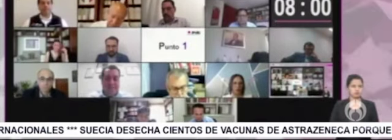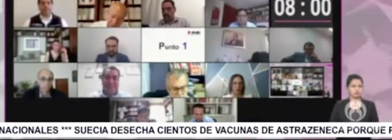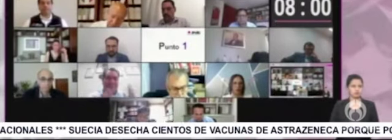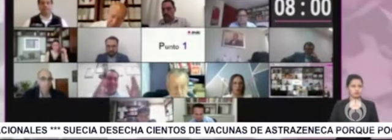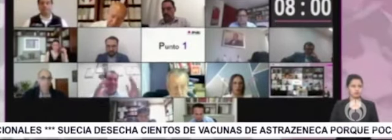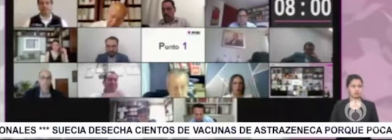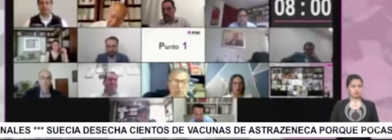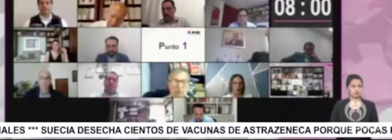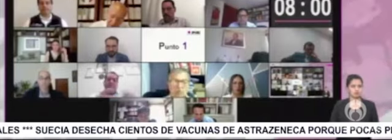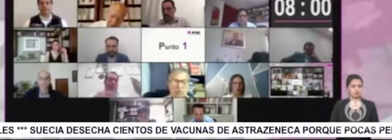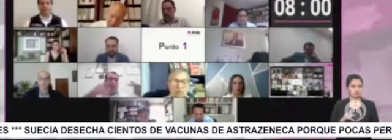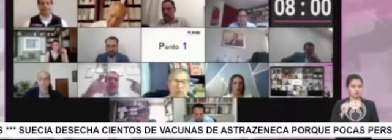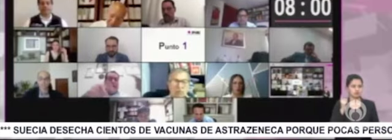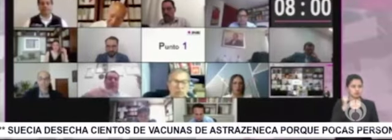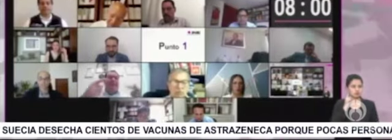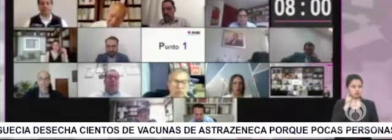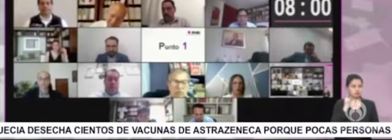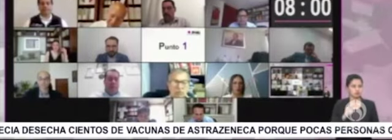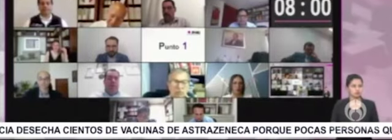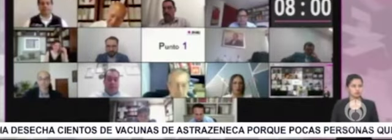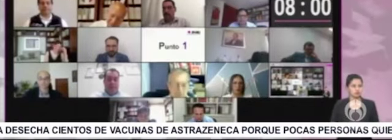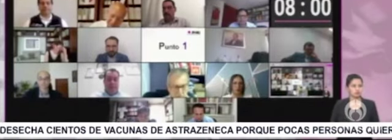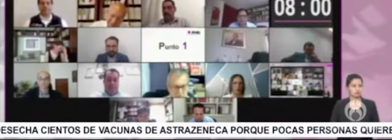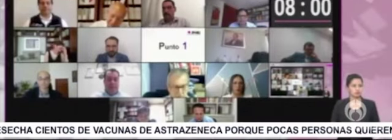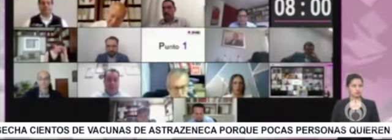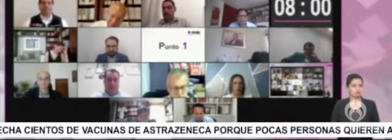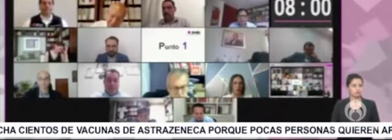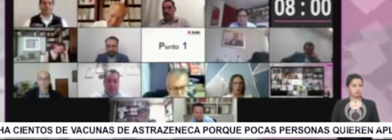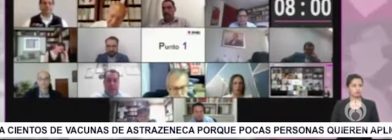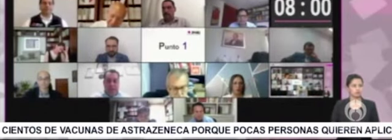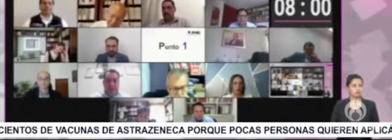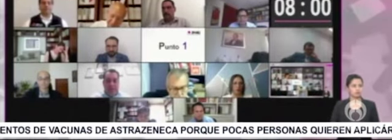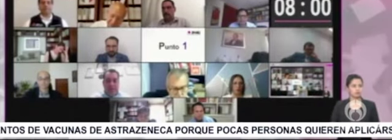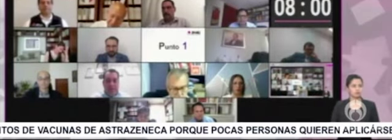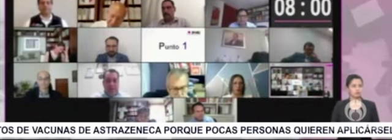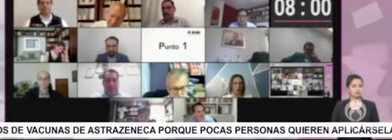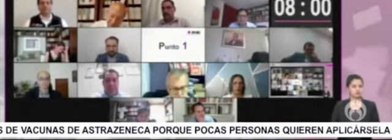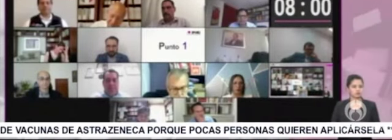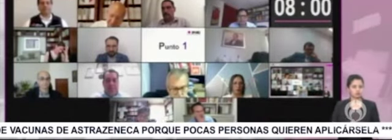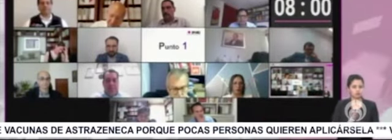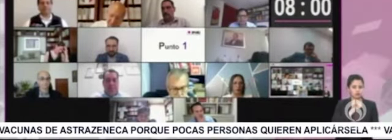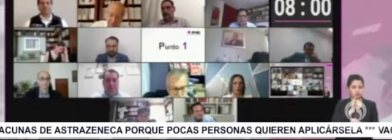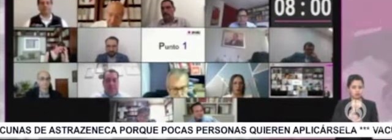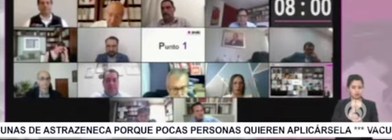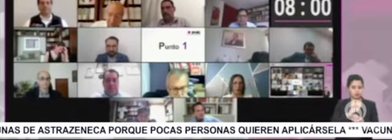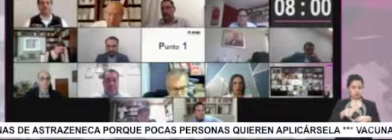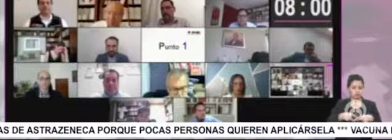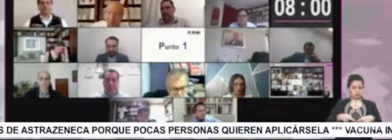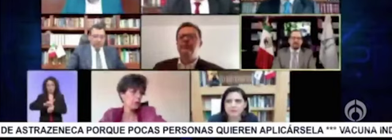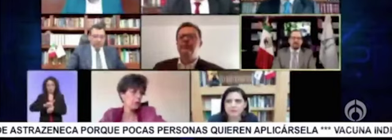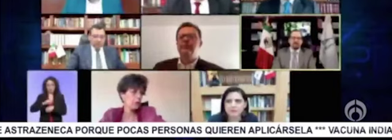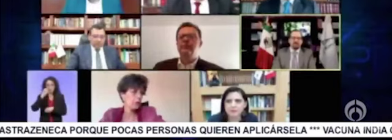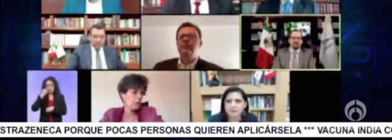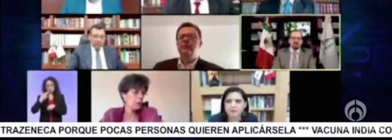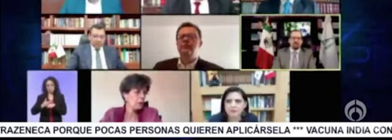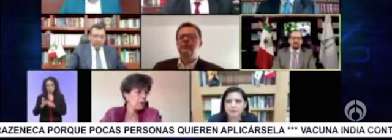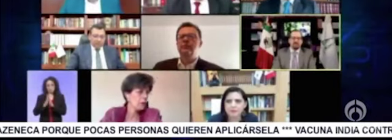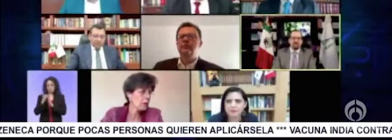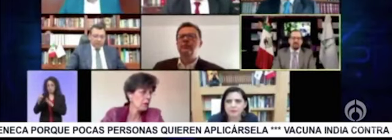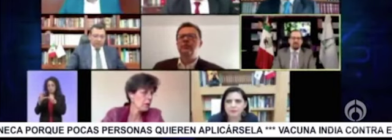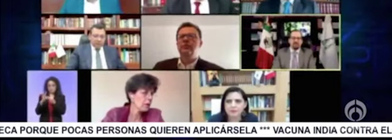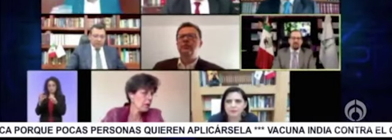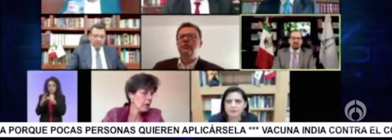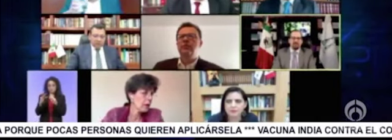el tribunal va a ratificar la negativa del INE para cancelar la candidatura